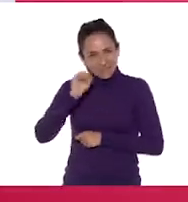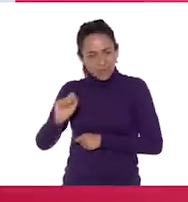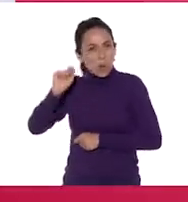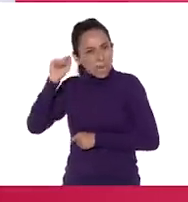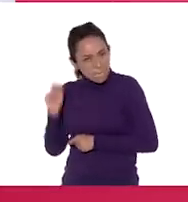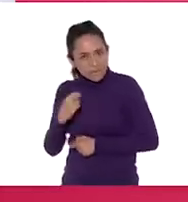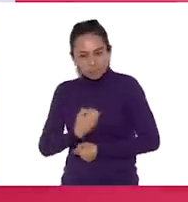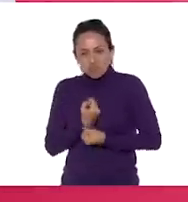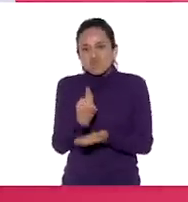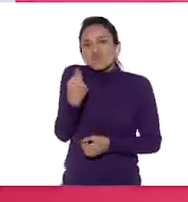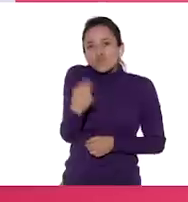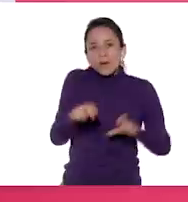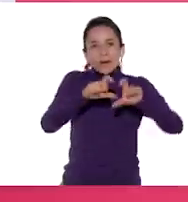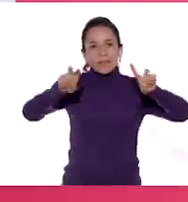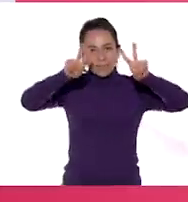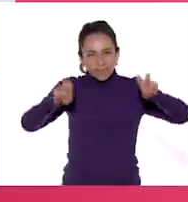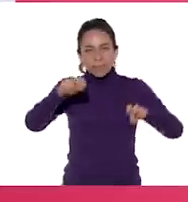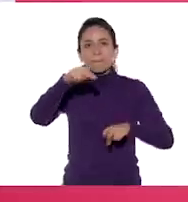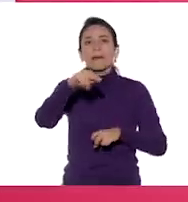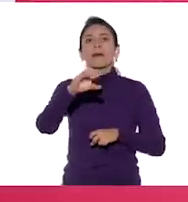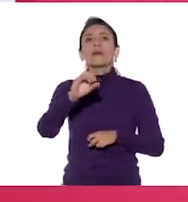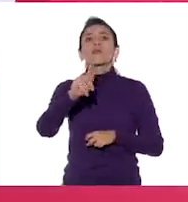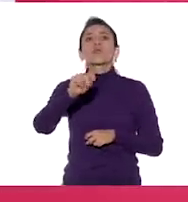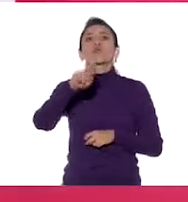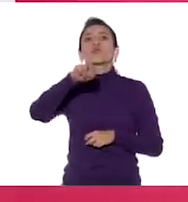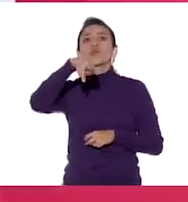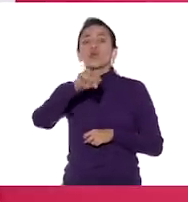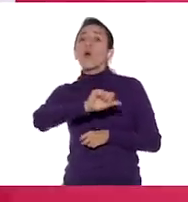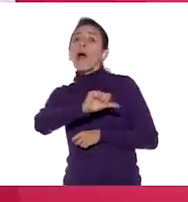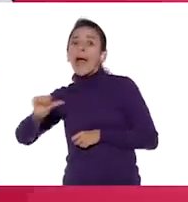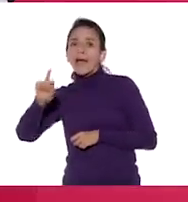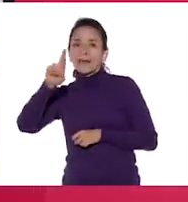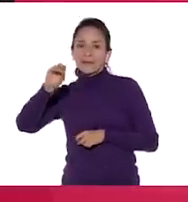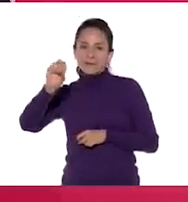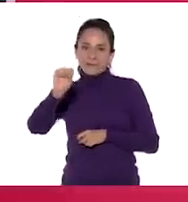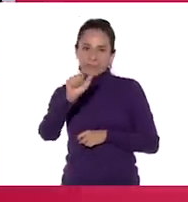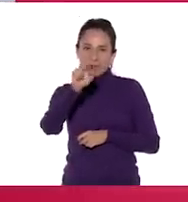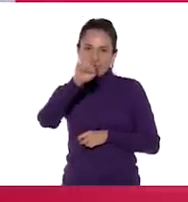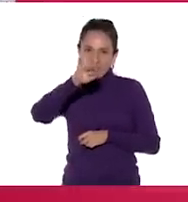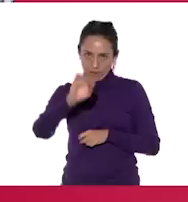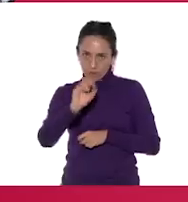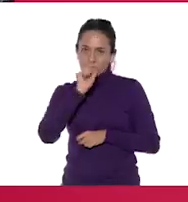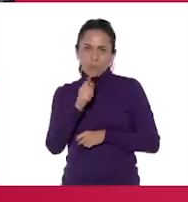del Nocturno a Rosario y de un gran acervo literario.